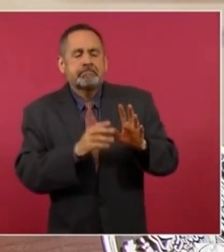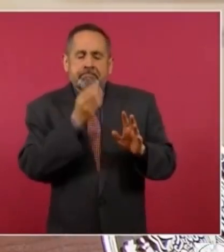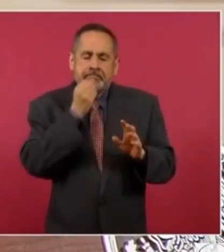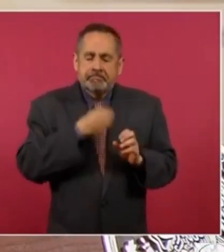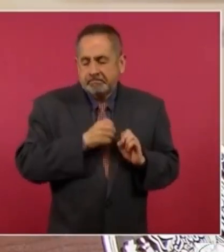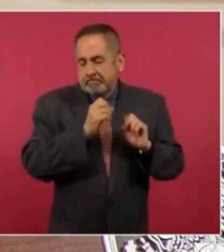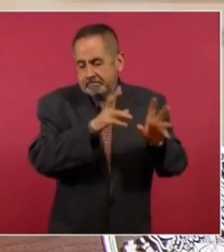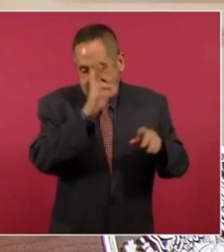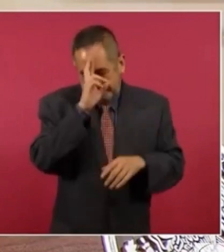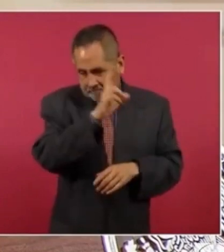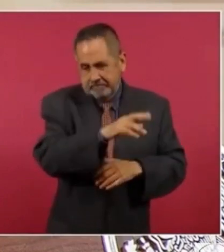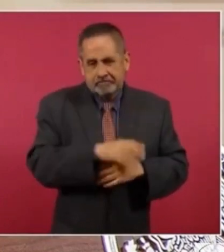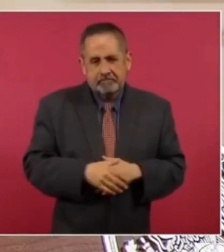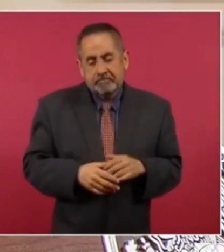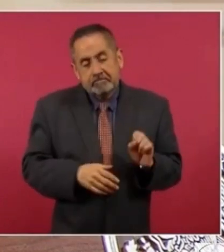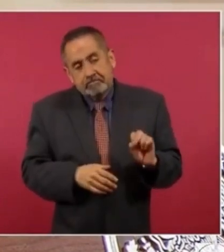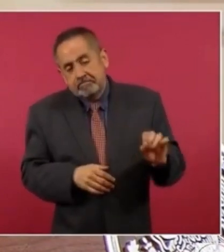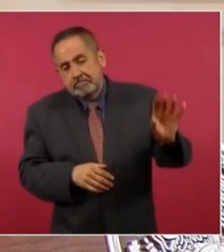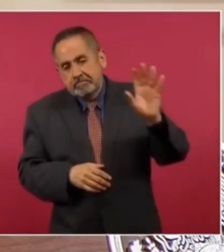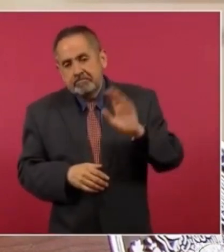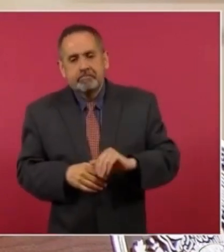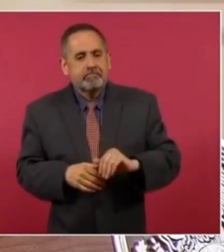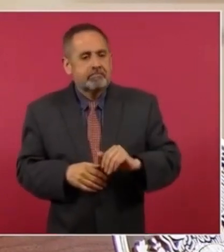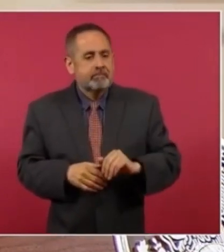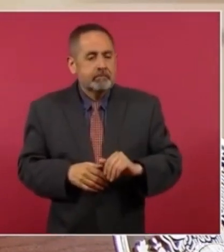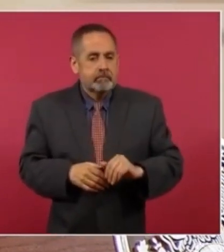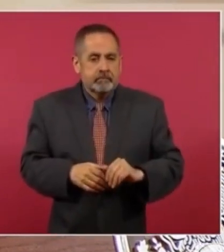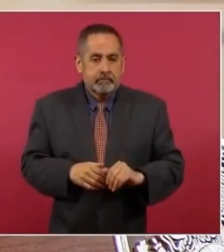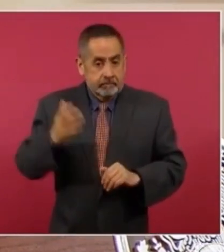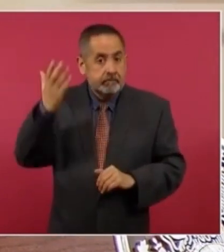que no se podía tocar al intocable.